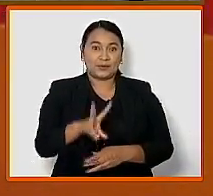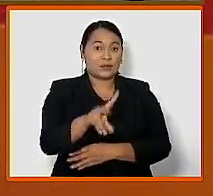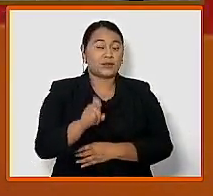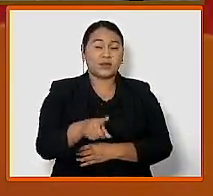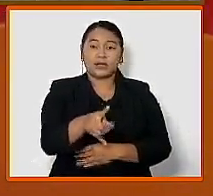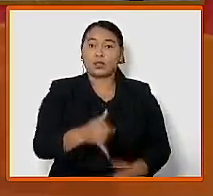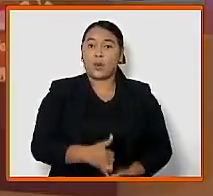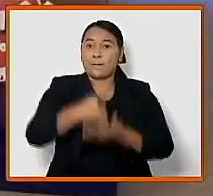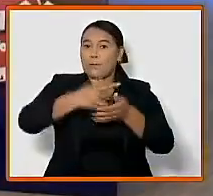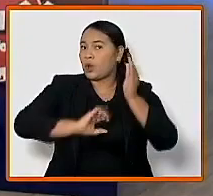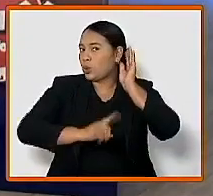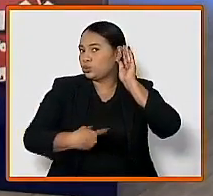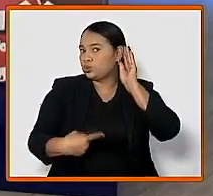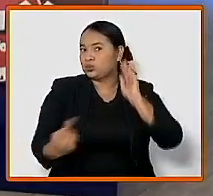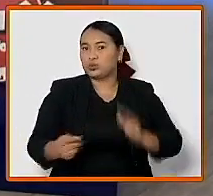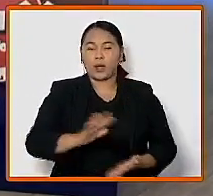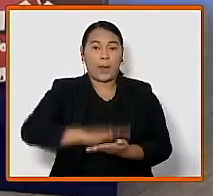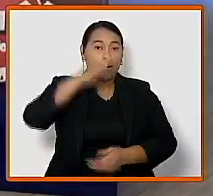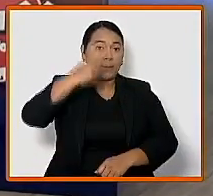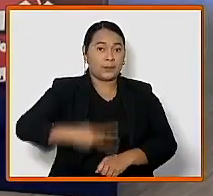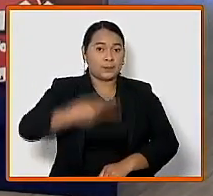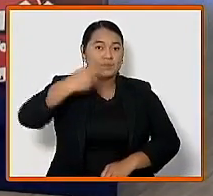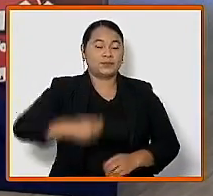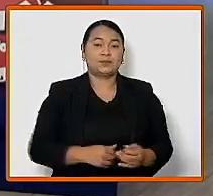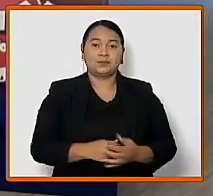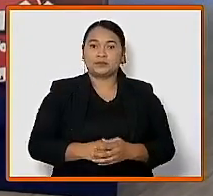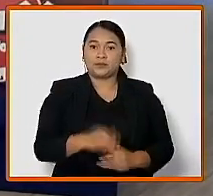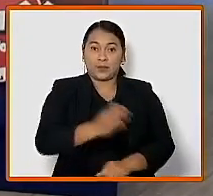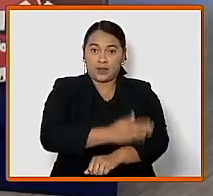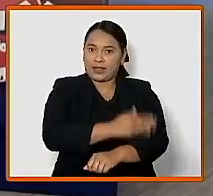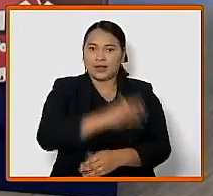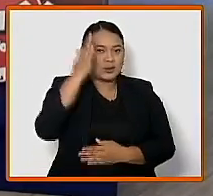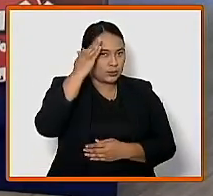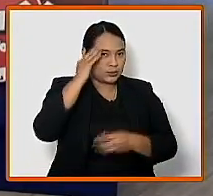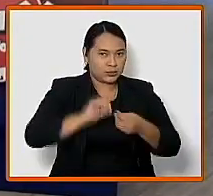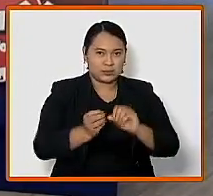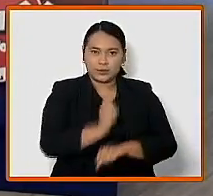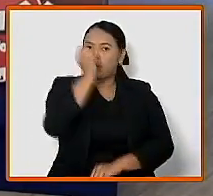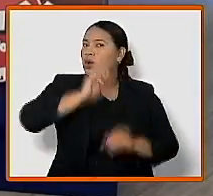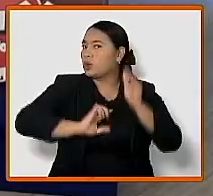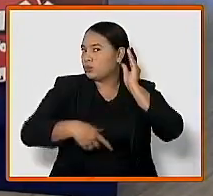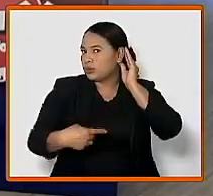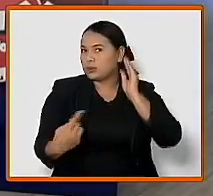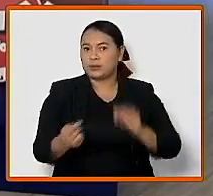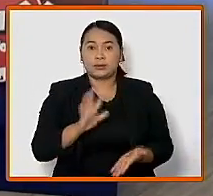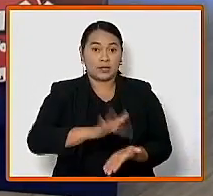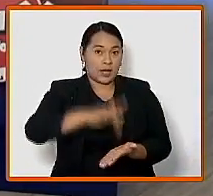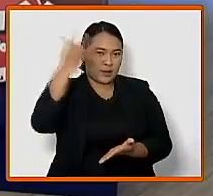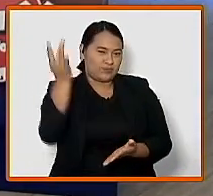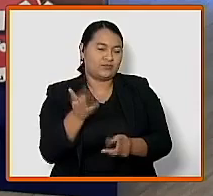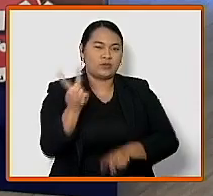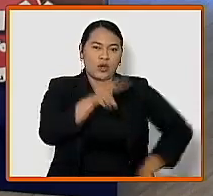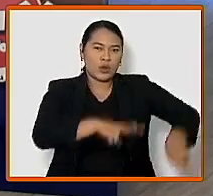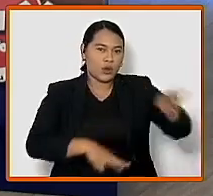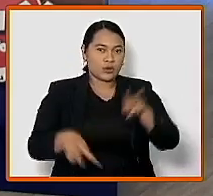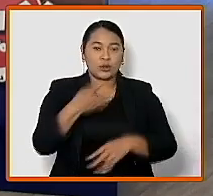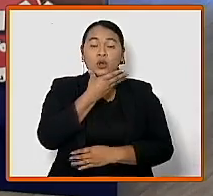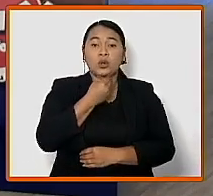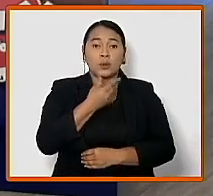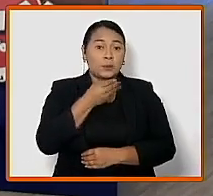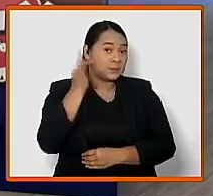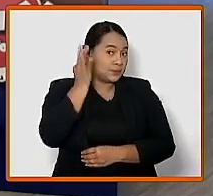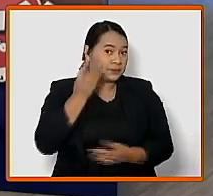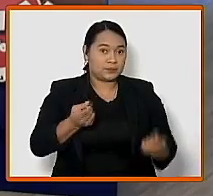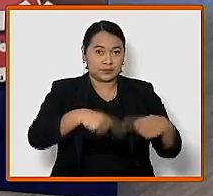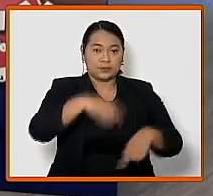2X. Y recuerda, tu premio en diaria se multiplica por 2. Y antes de conocer tu número ganador en más 1, le damos las gracias a nuestro auditor y notario, quienes están